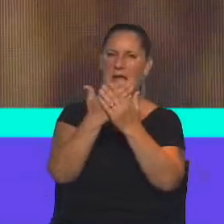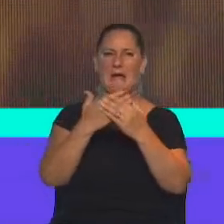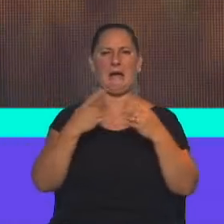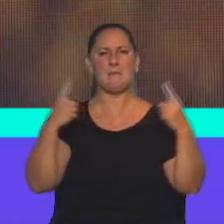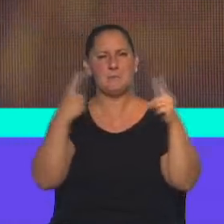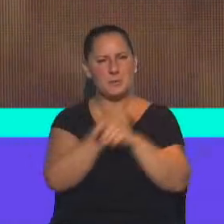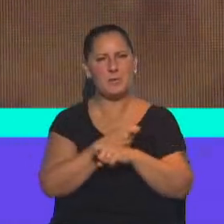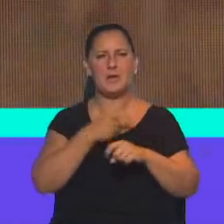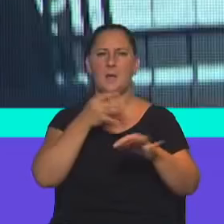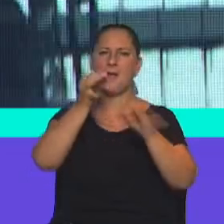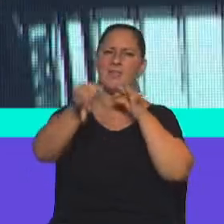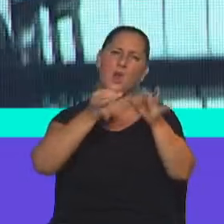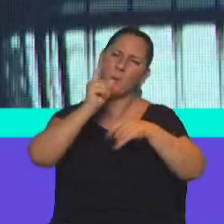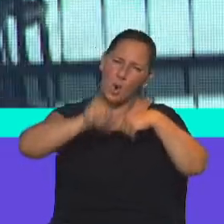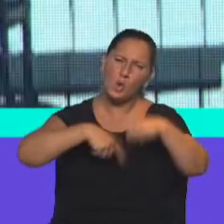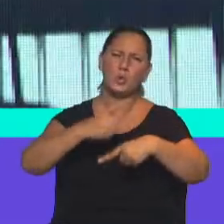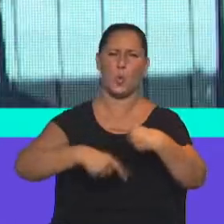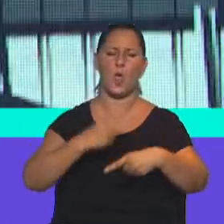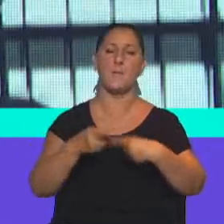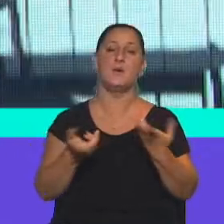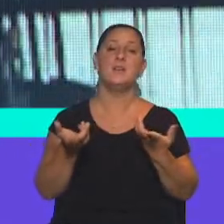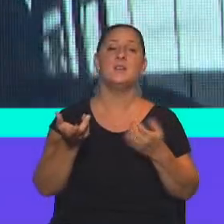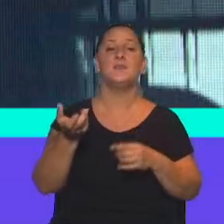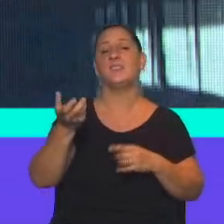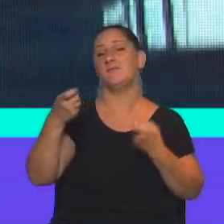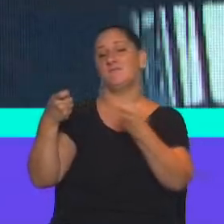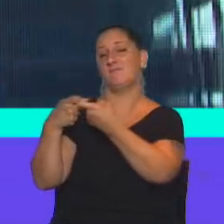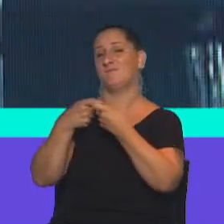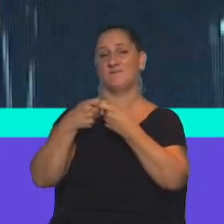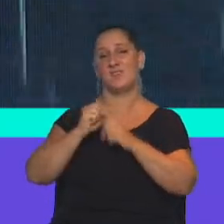sigamos dialogando, y después, bueno, viene el sector de la sociedad rural y